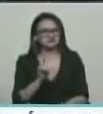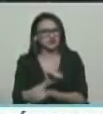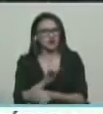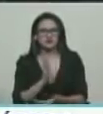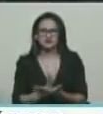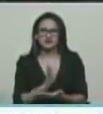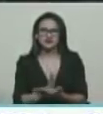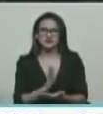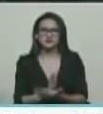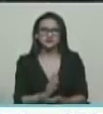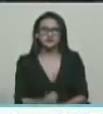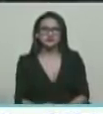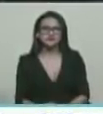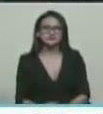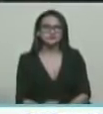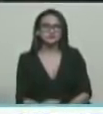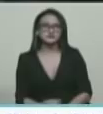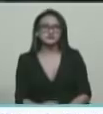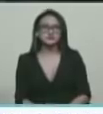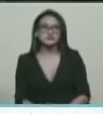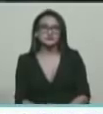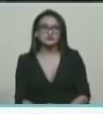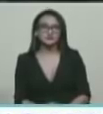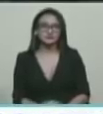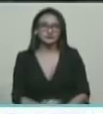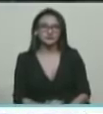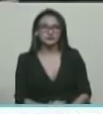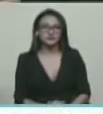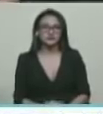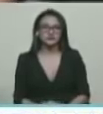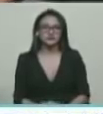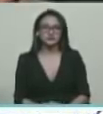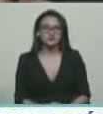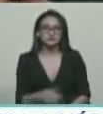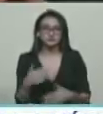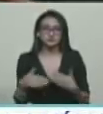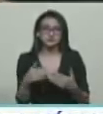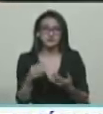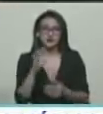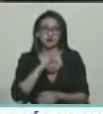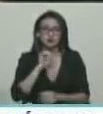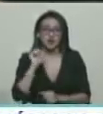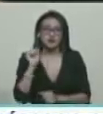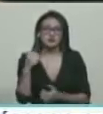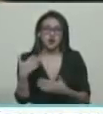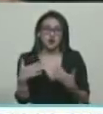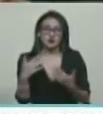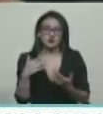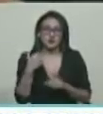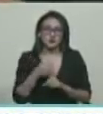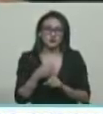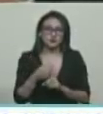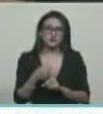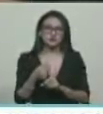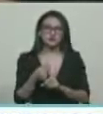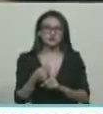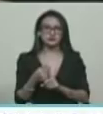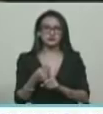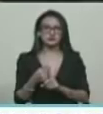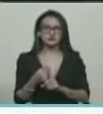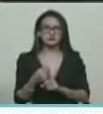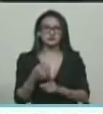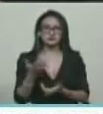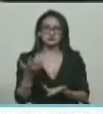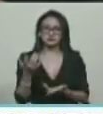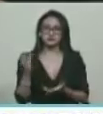¿no? Bueno, esta es la transición. La transición al socialismo, la que nosotros estamos luchando, y buscamos compañeros con mucha